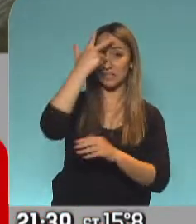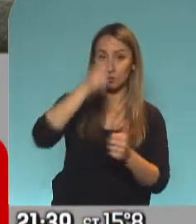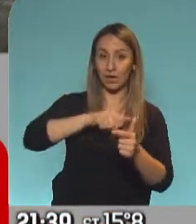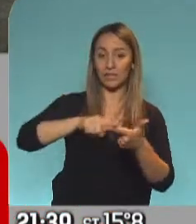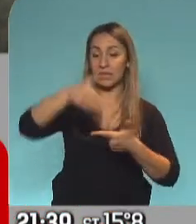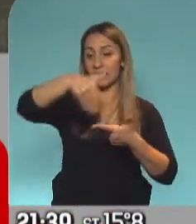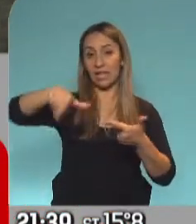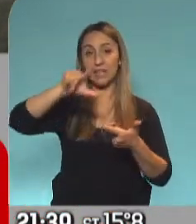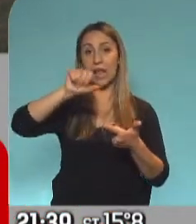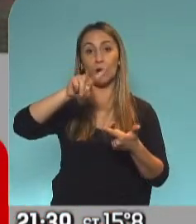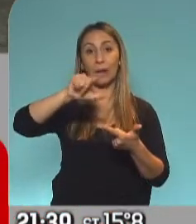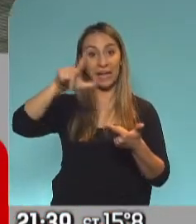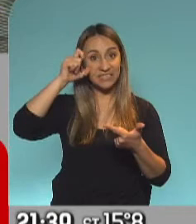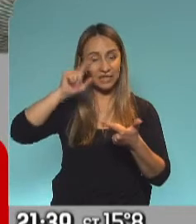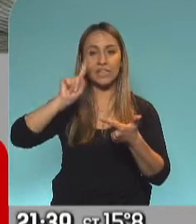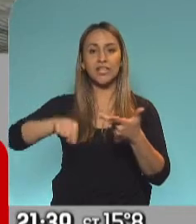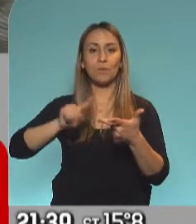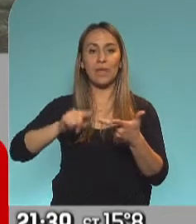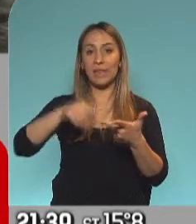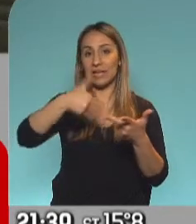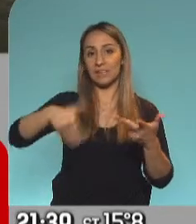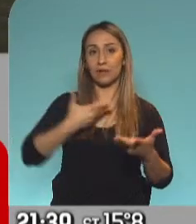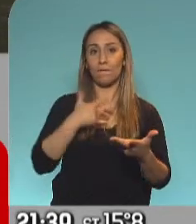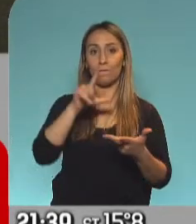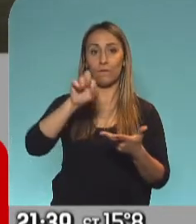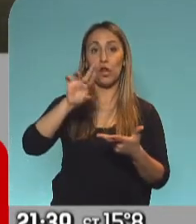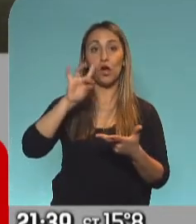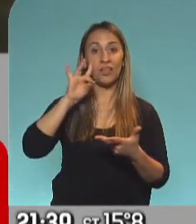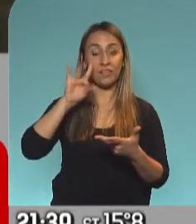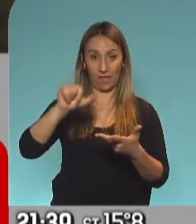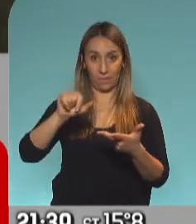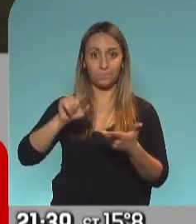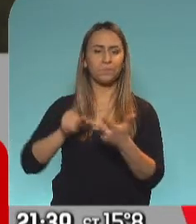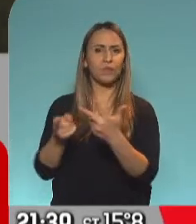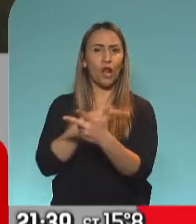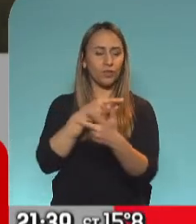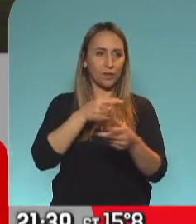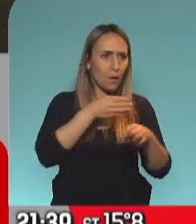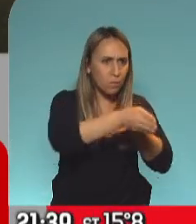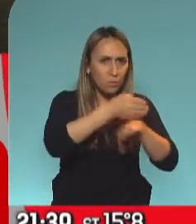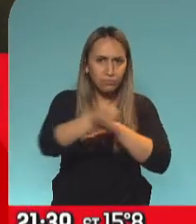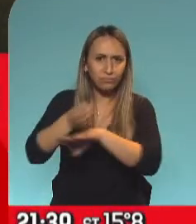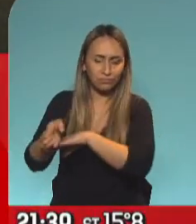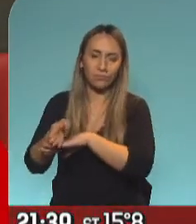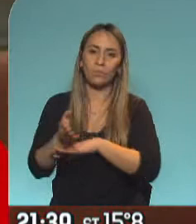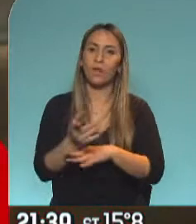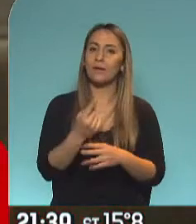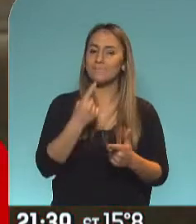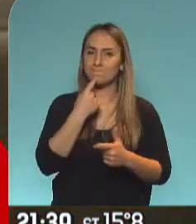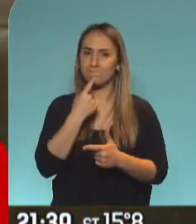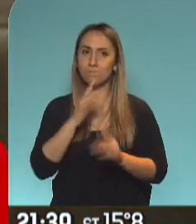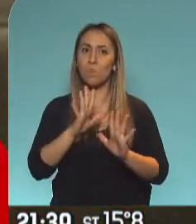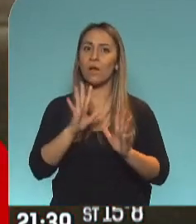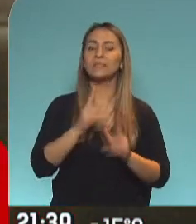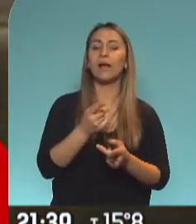donde estamos nosotros, y también en la calle Florida. La causa, como bien decías, por presunto lavado de activos y también